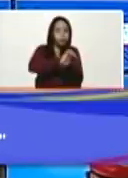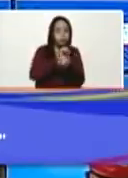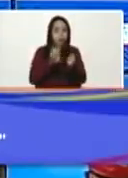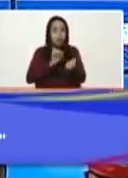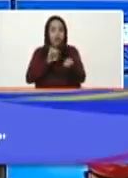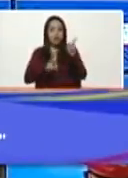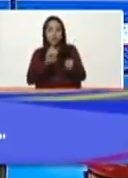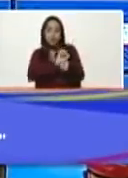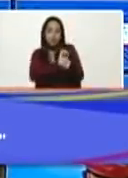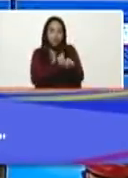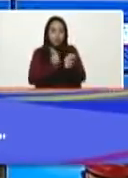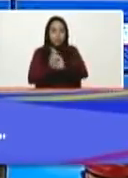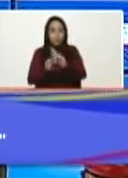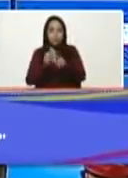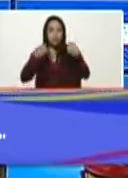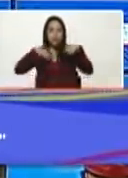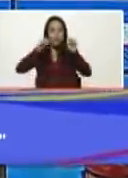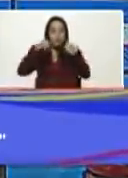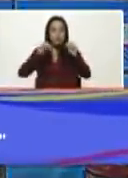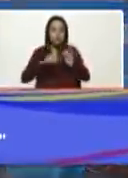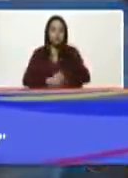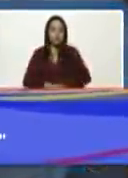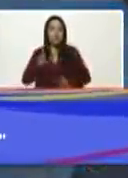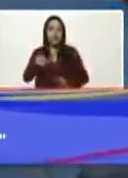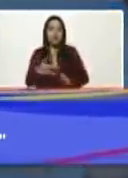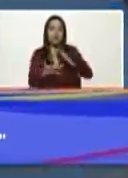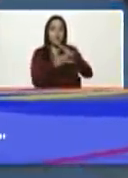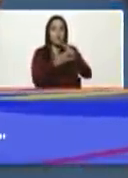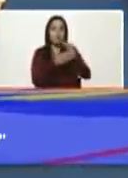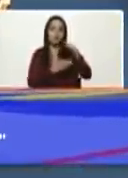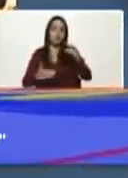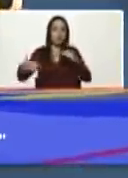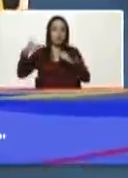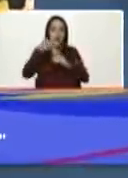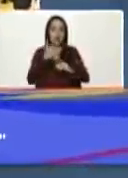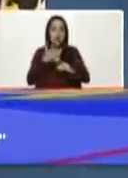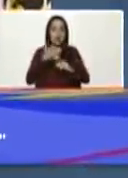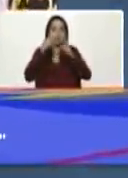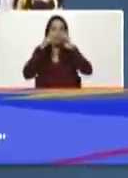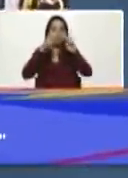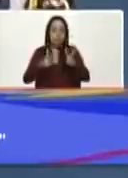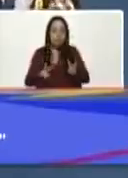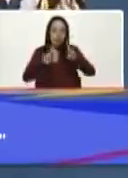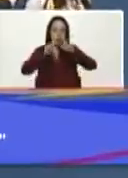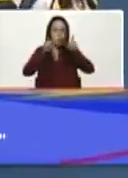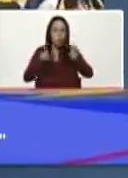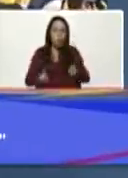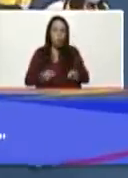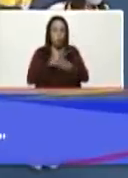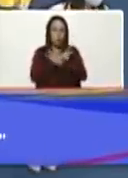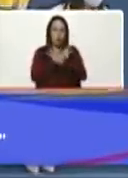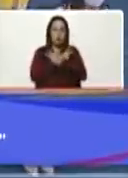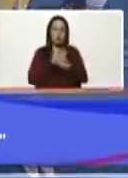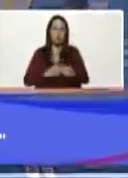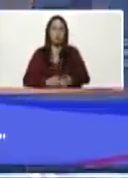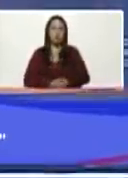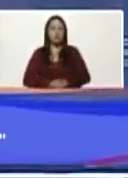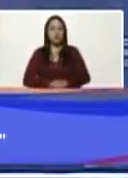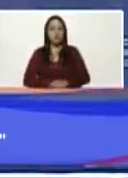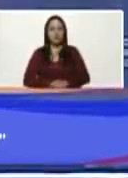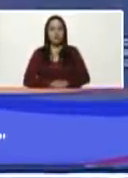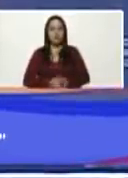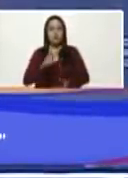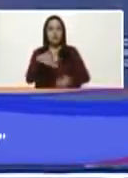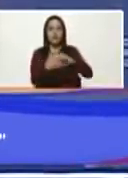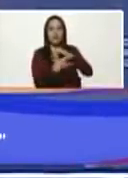graduarse de técnicos superiores universitarios en radioimagenología, graduarse de